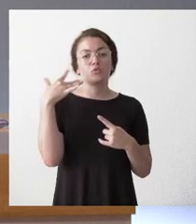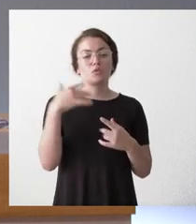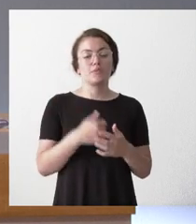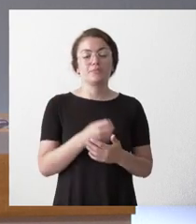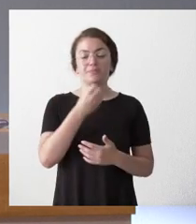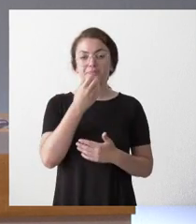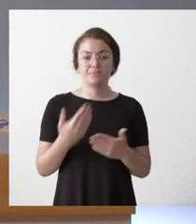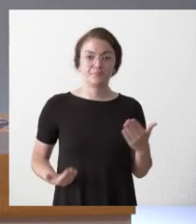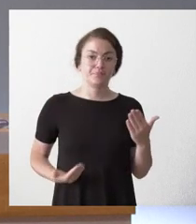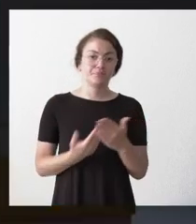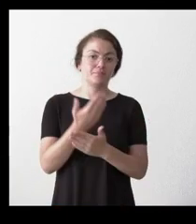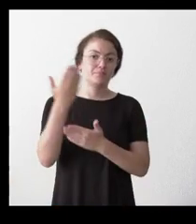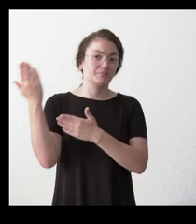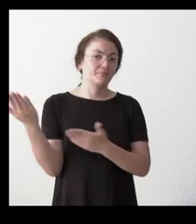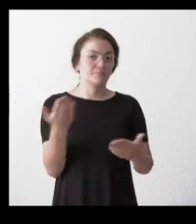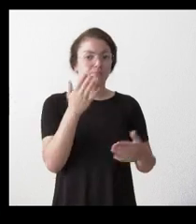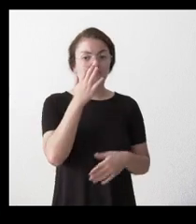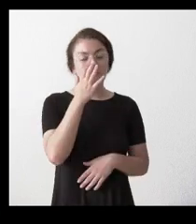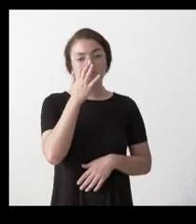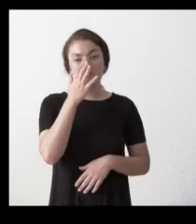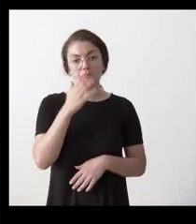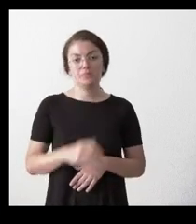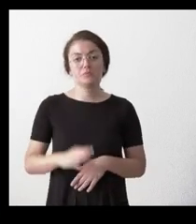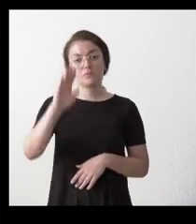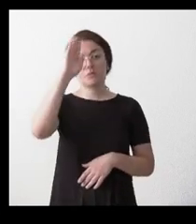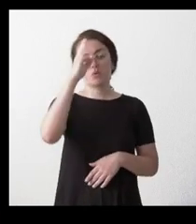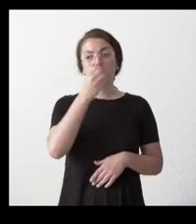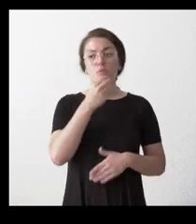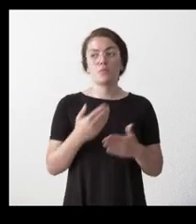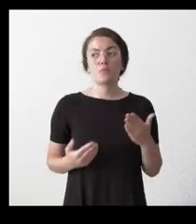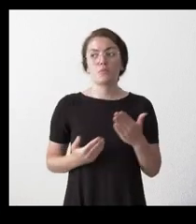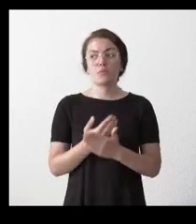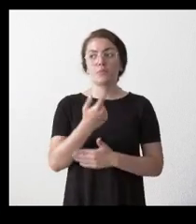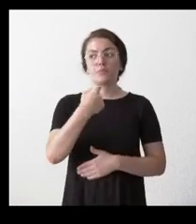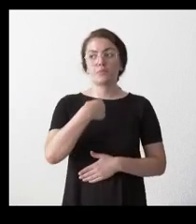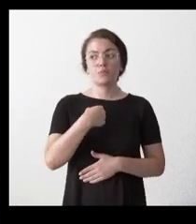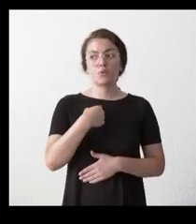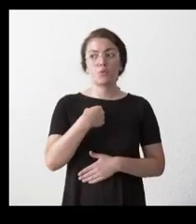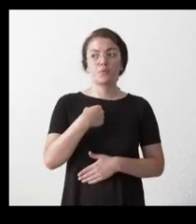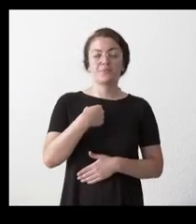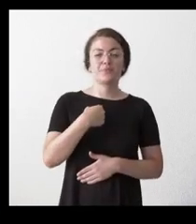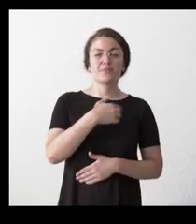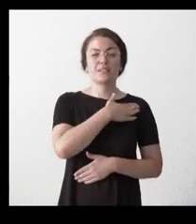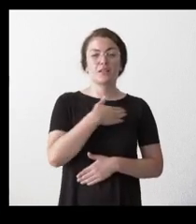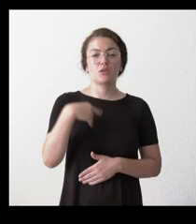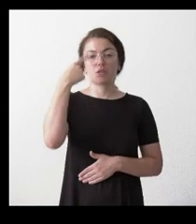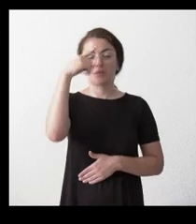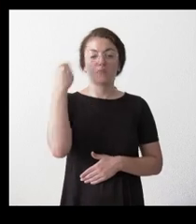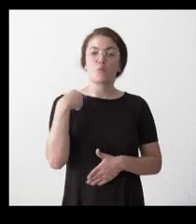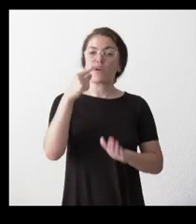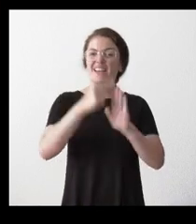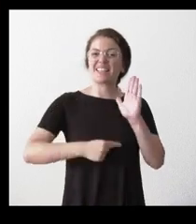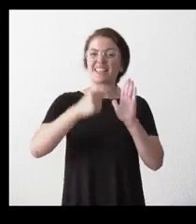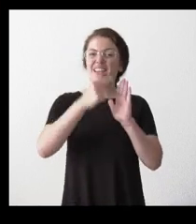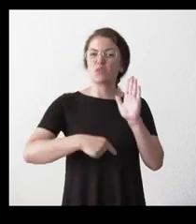días, Encarna, adelante. Hola, buenos días. Yo me gustaría saber qué criterios se está siguiendo para